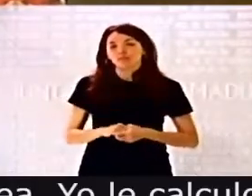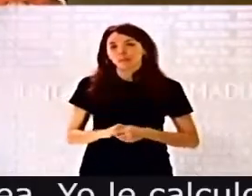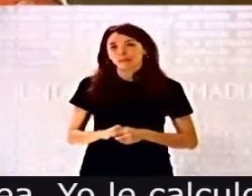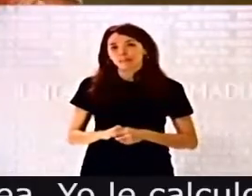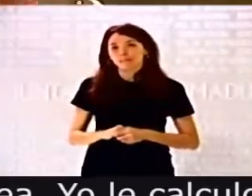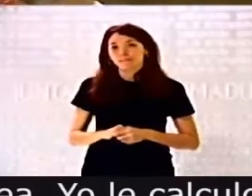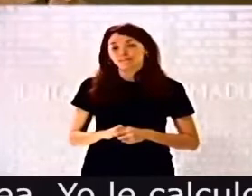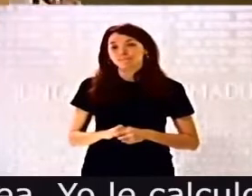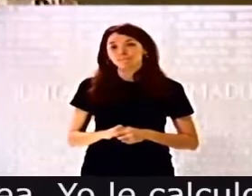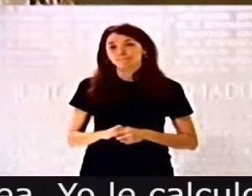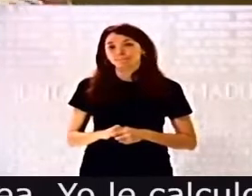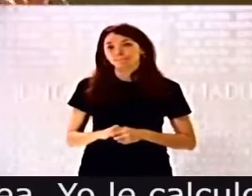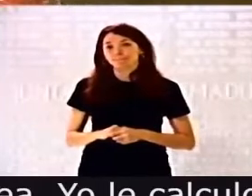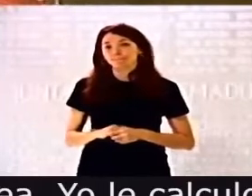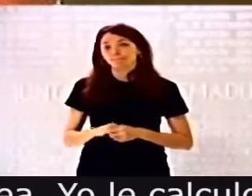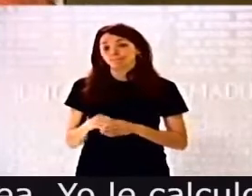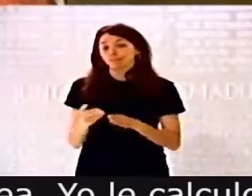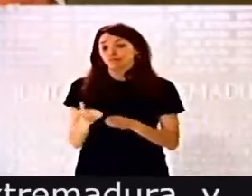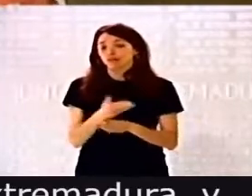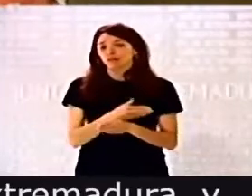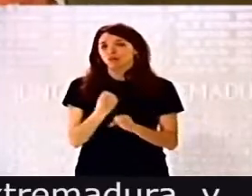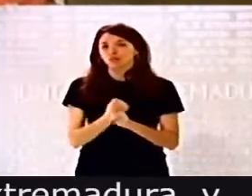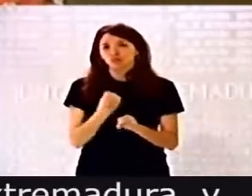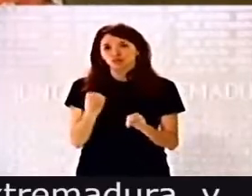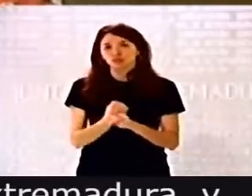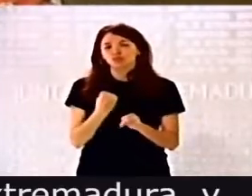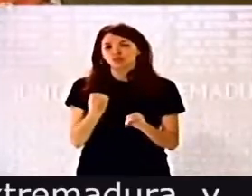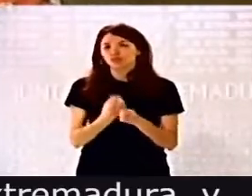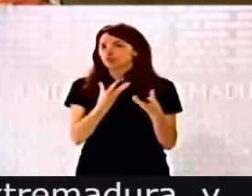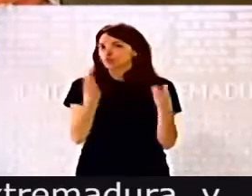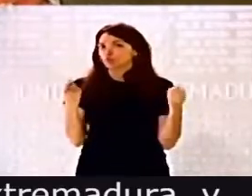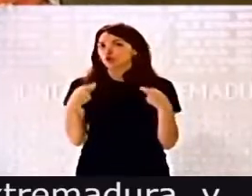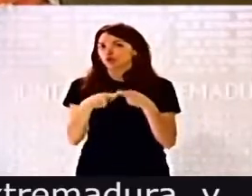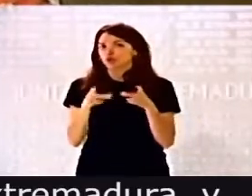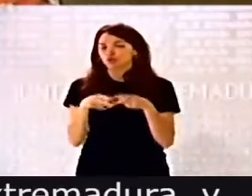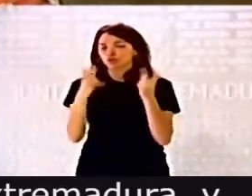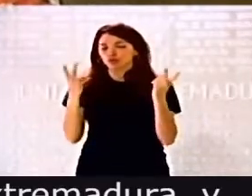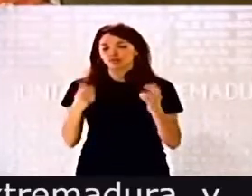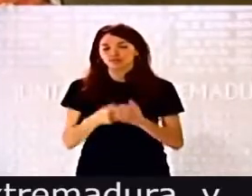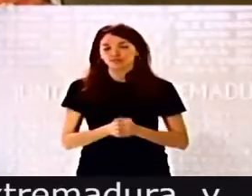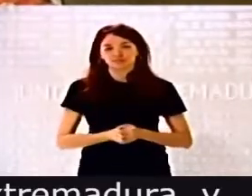Y previamente tiene mucho trabajo anterior de concertación social.